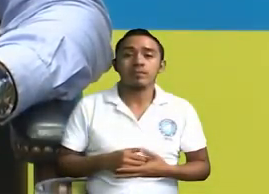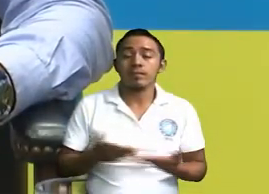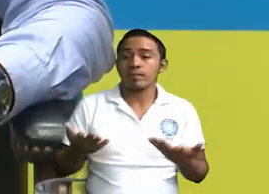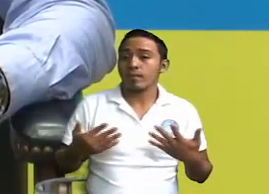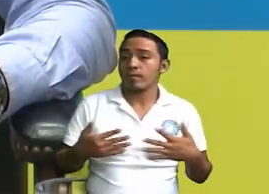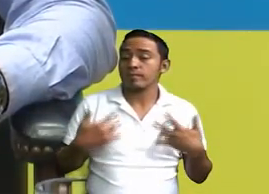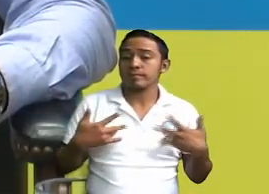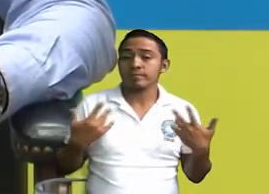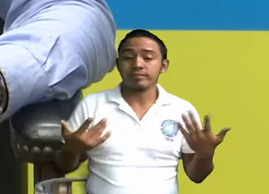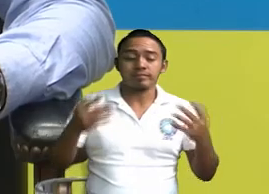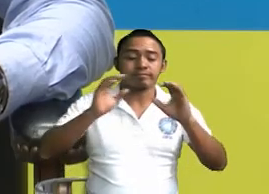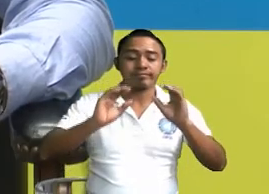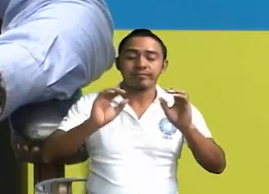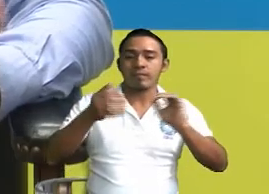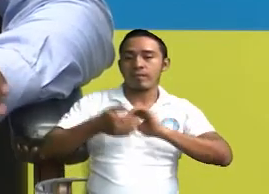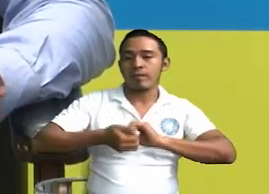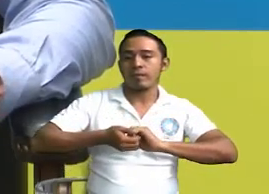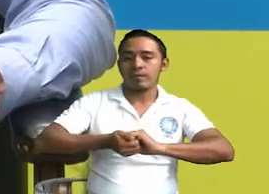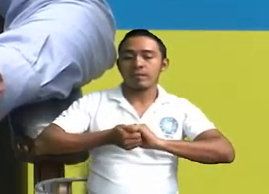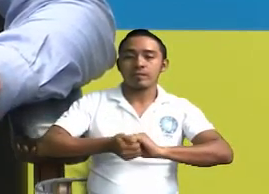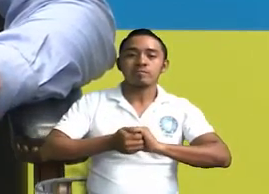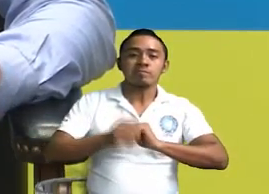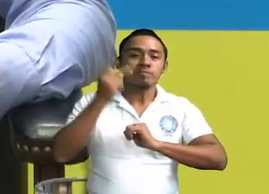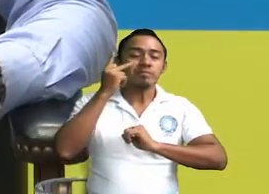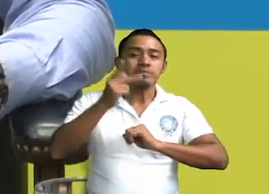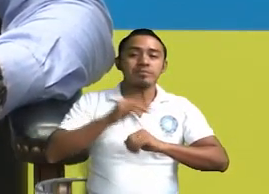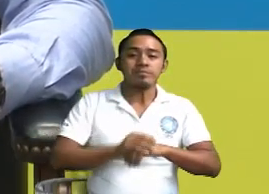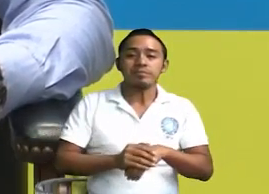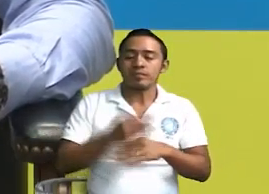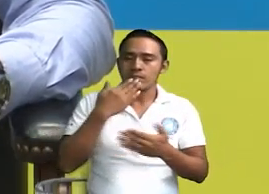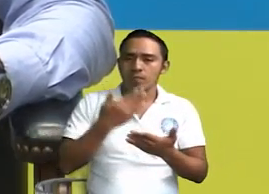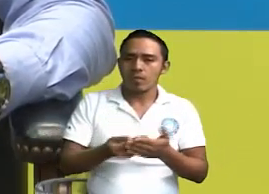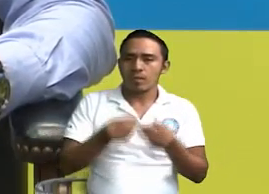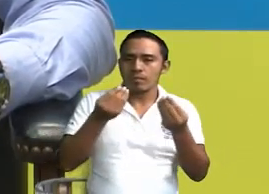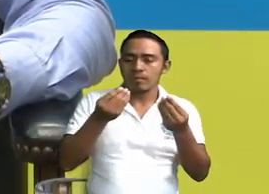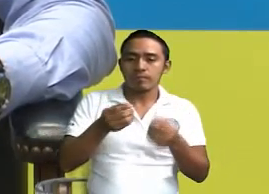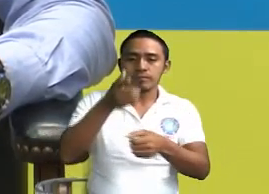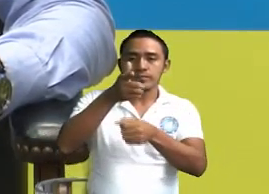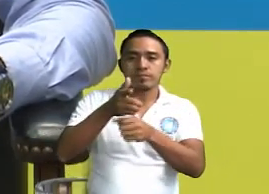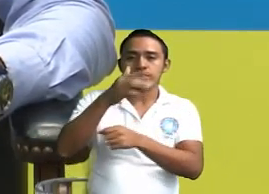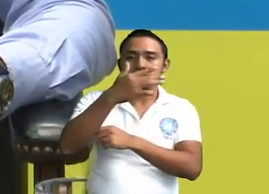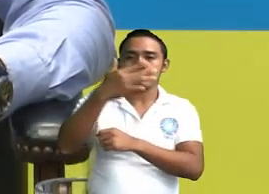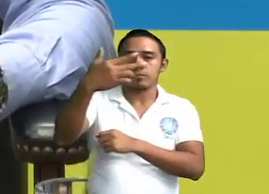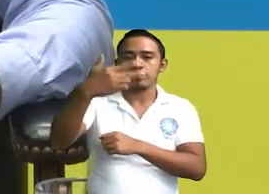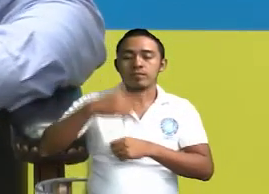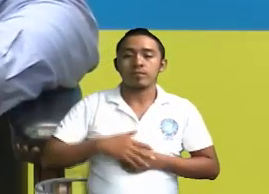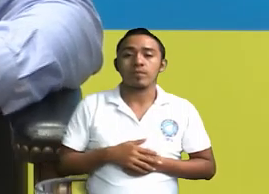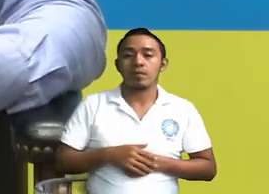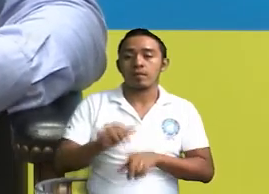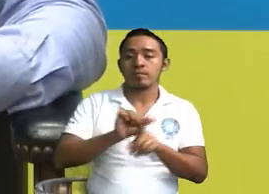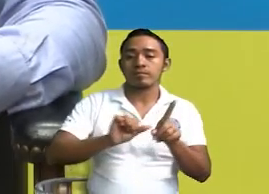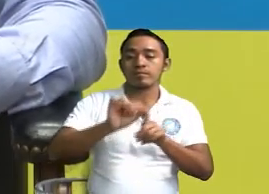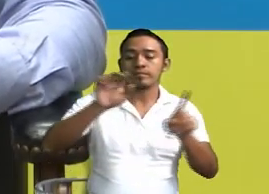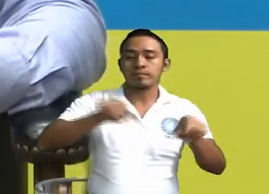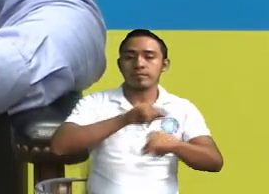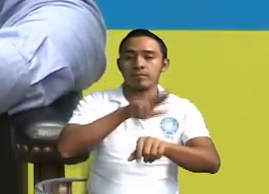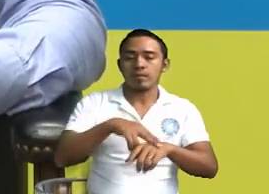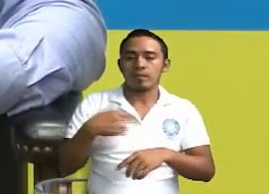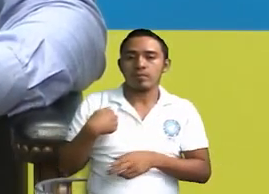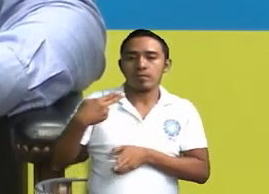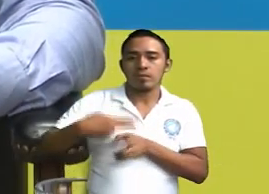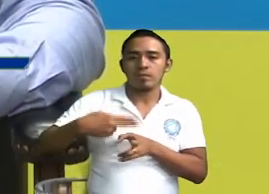Feliz tardes, amigos televidentes. Muchas gracias por su fiel sintonía al canal 98, el canal parlamentario, el canal de la Asamblea Nacional. Les saluda Miguel